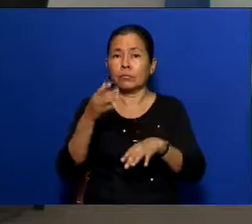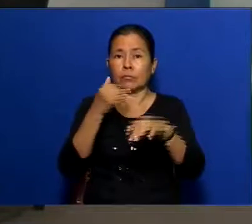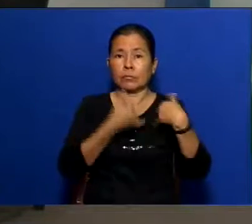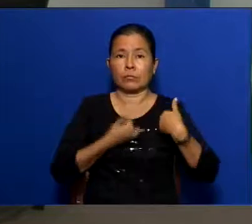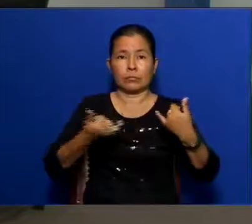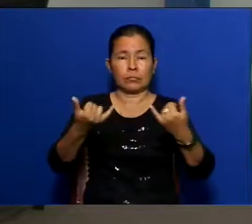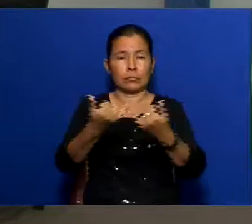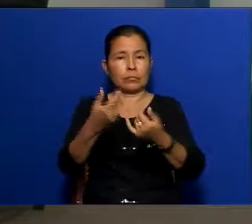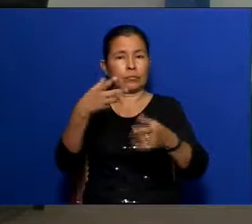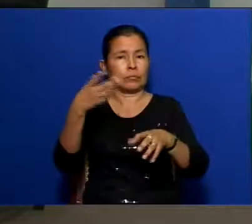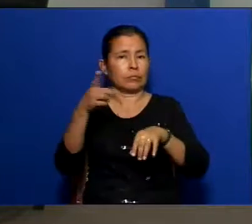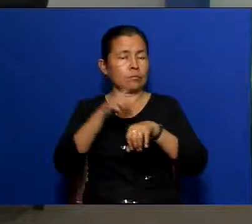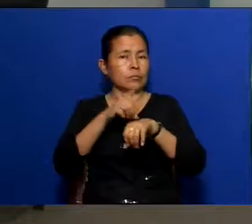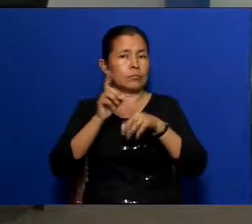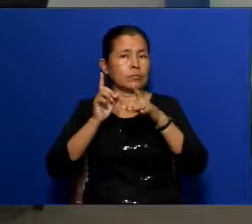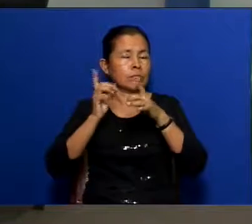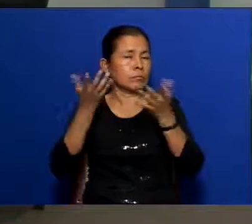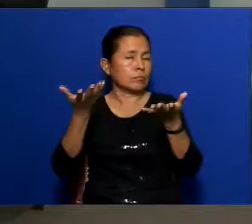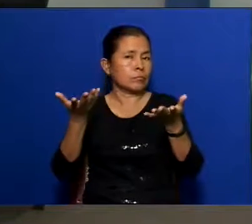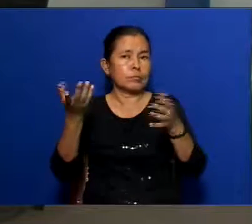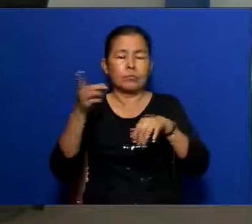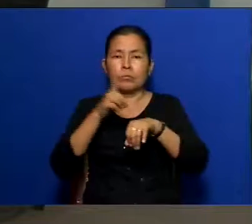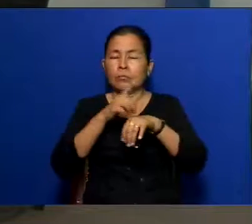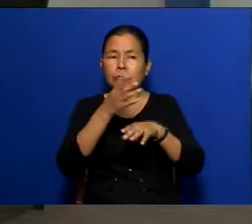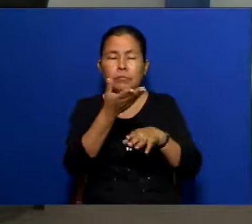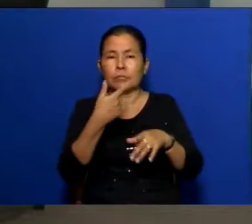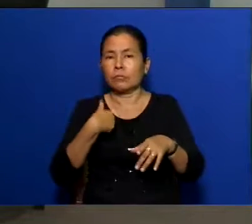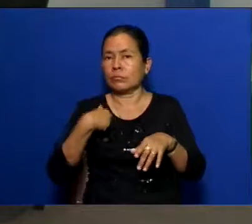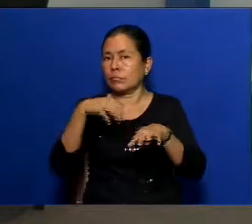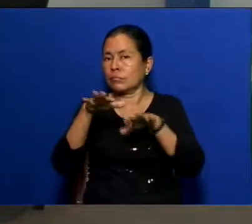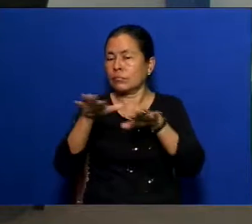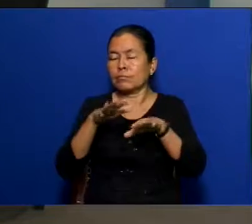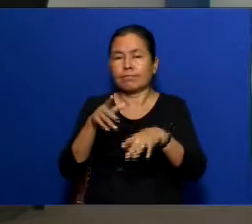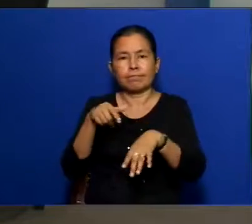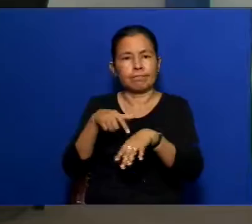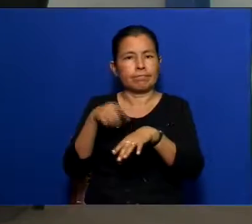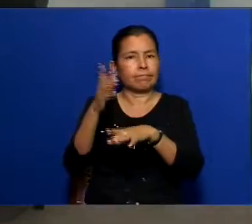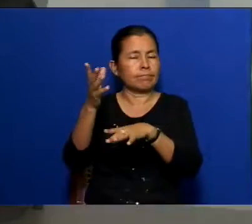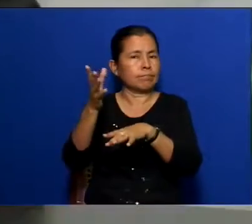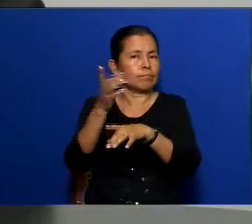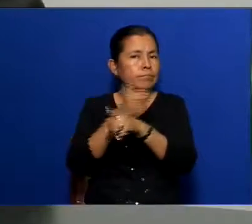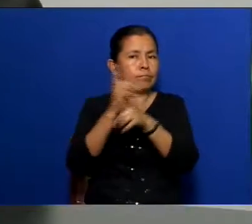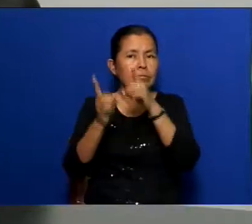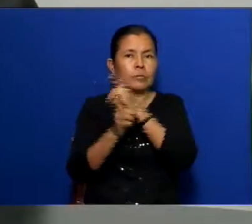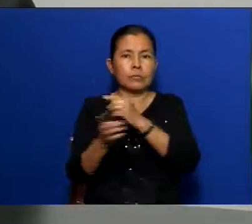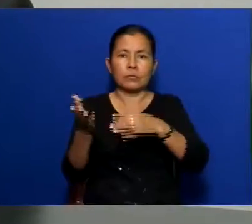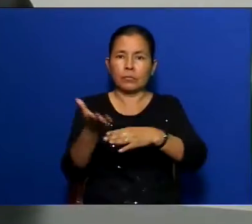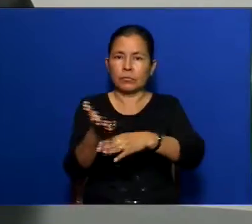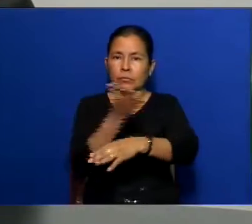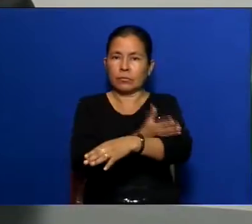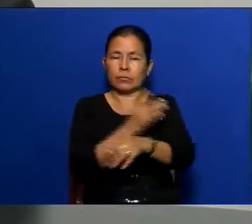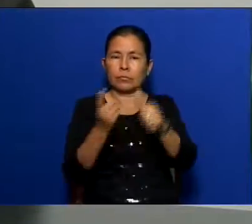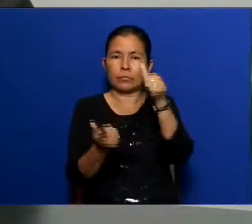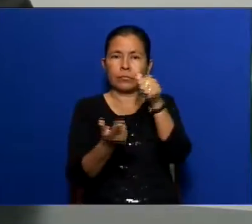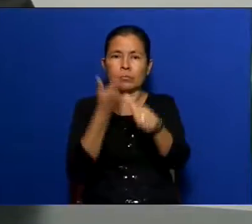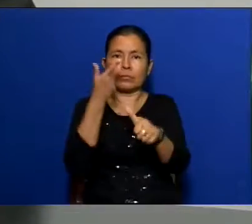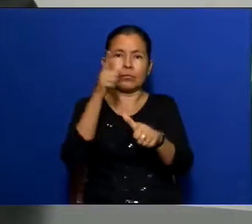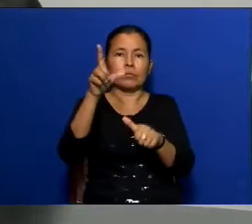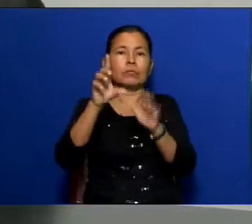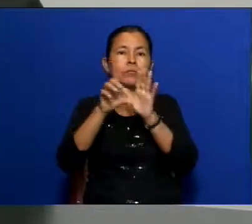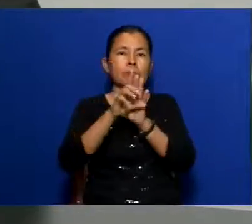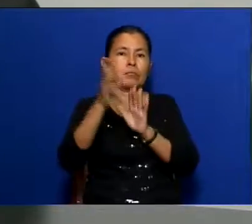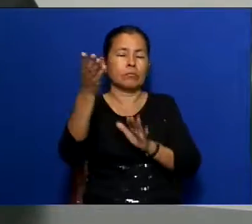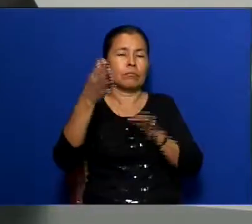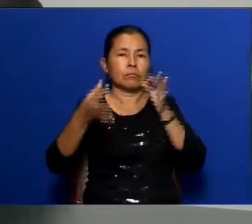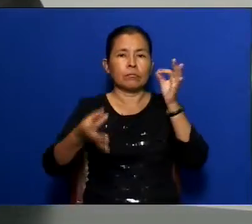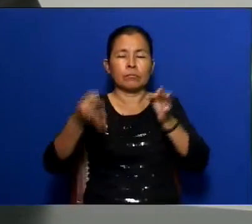de Medicina Legal, el Instituto de Medicina Legal no puede porque obedece a las autoridades que están facultadas para